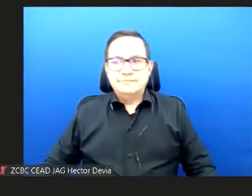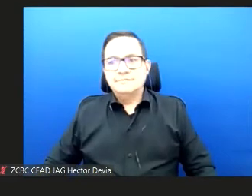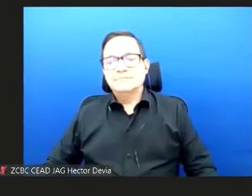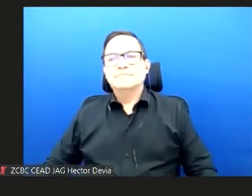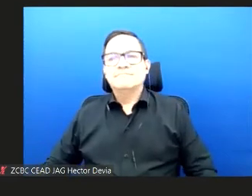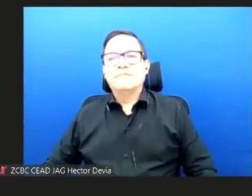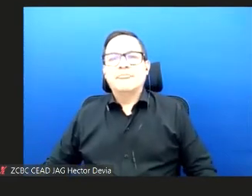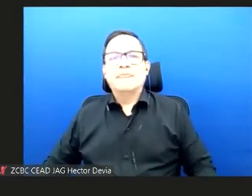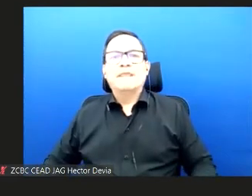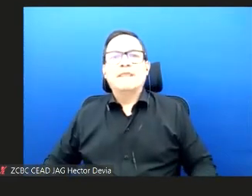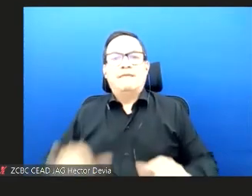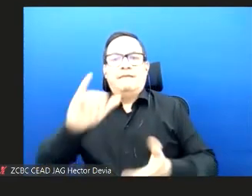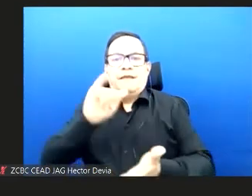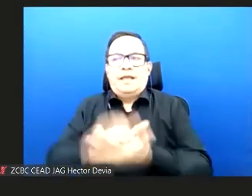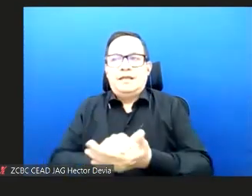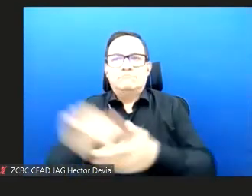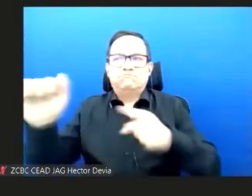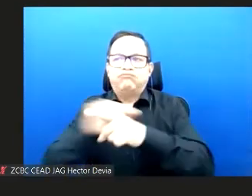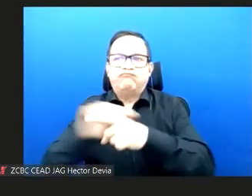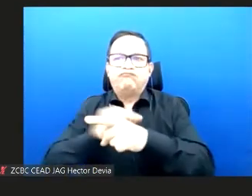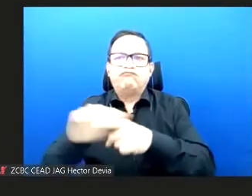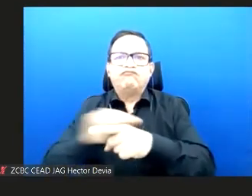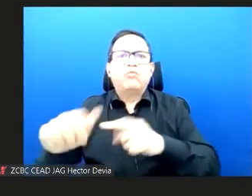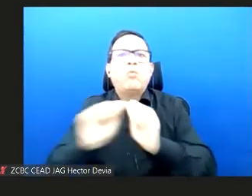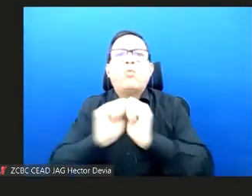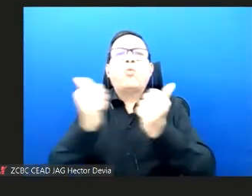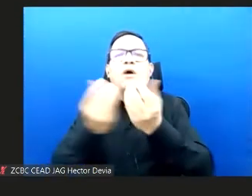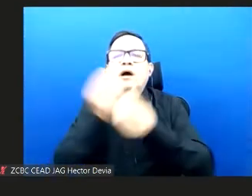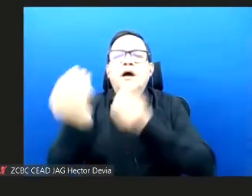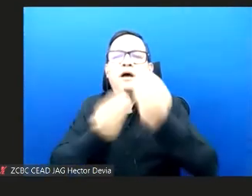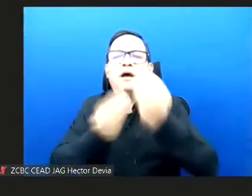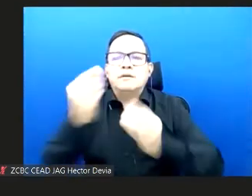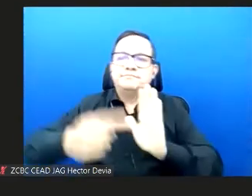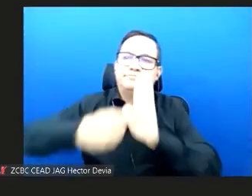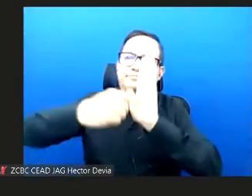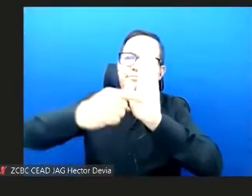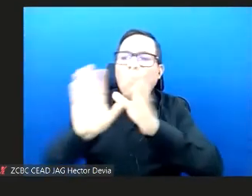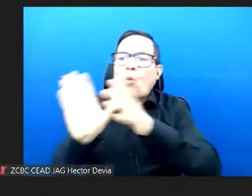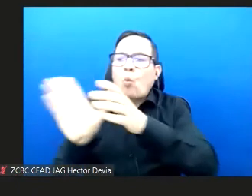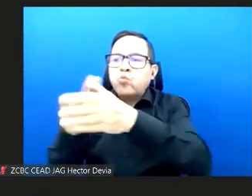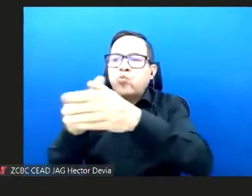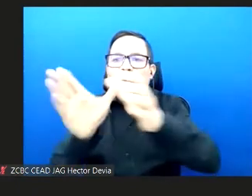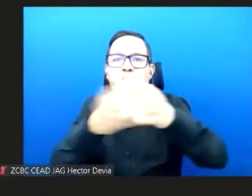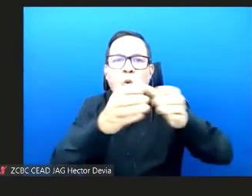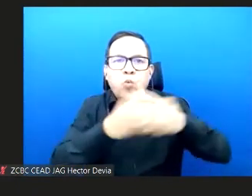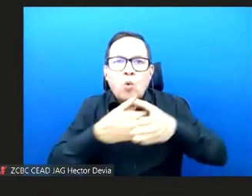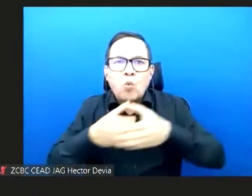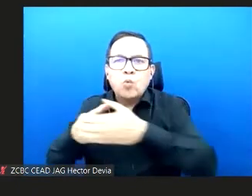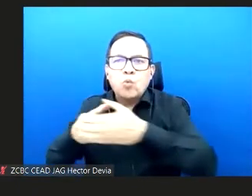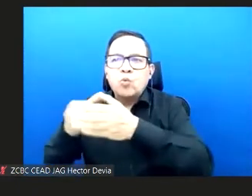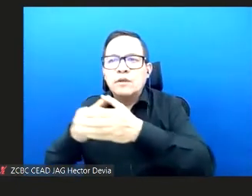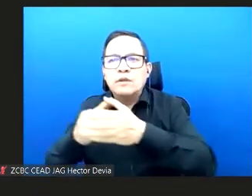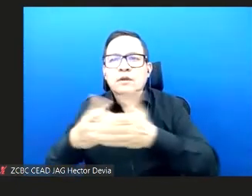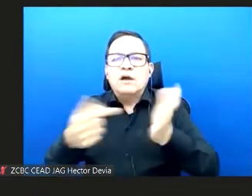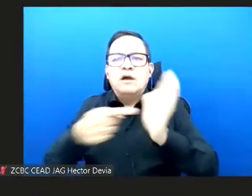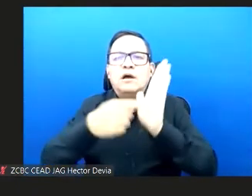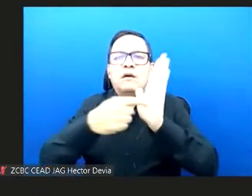Y en este ejercicio vamos a mirar cómo se hace la representación de los conjuntos a partir de una